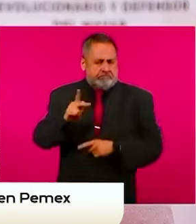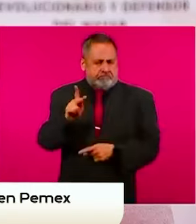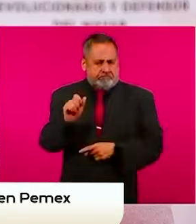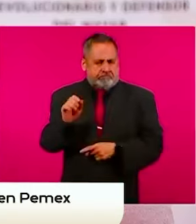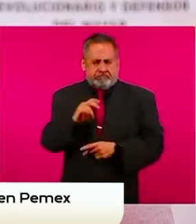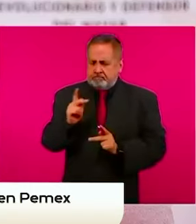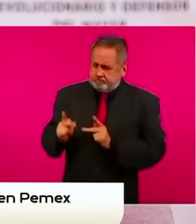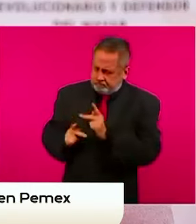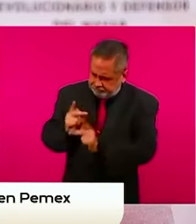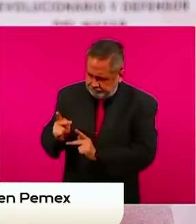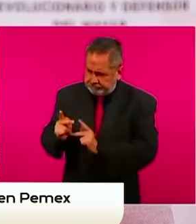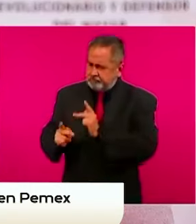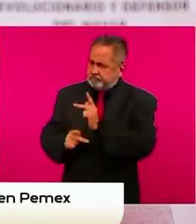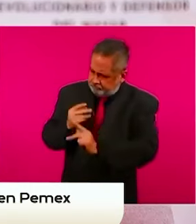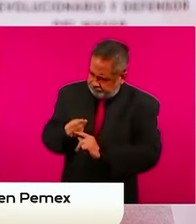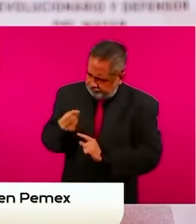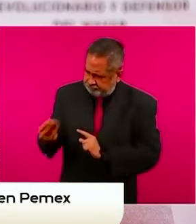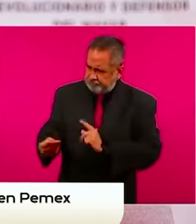A partir de ahí,